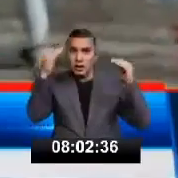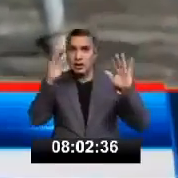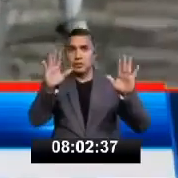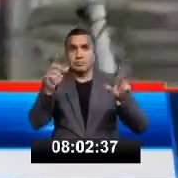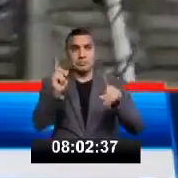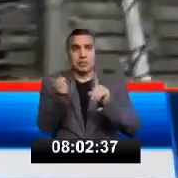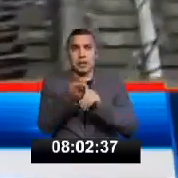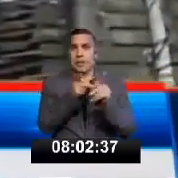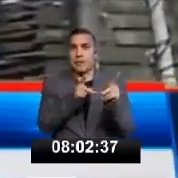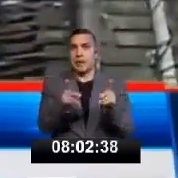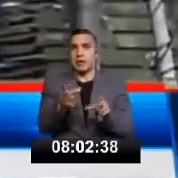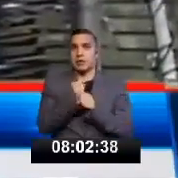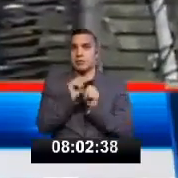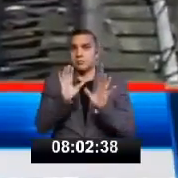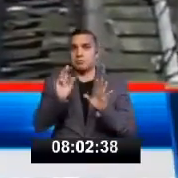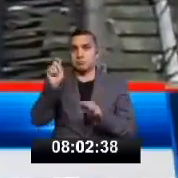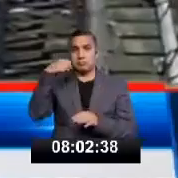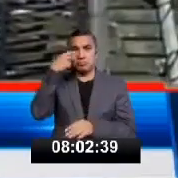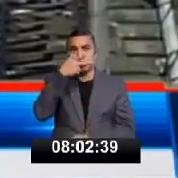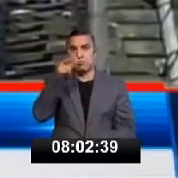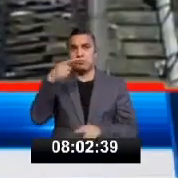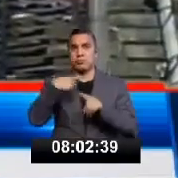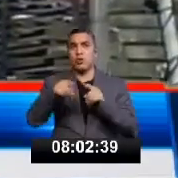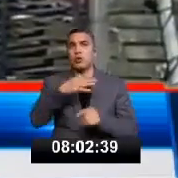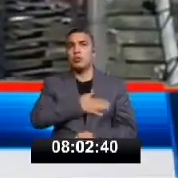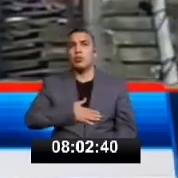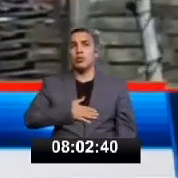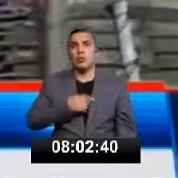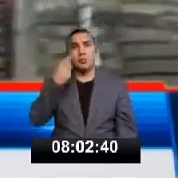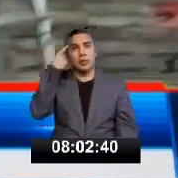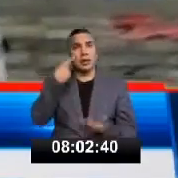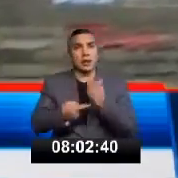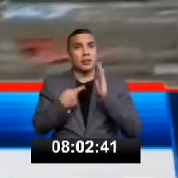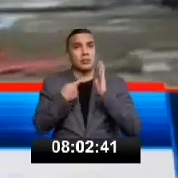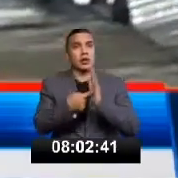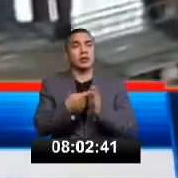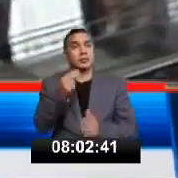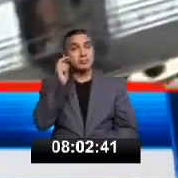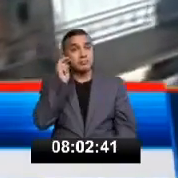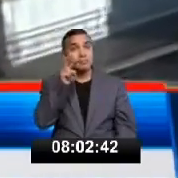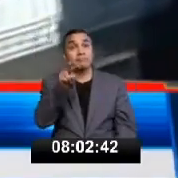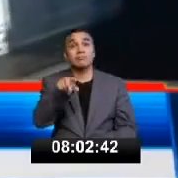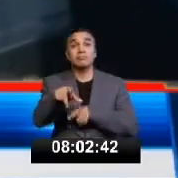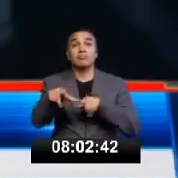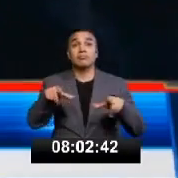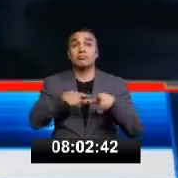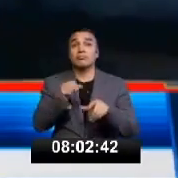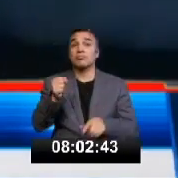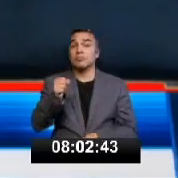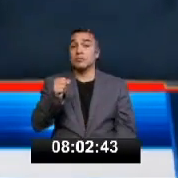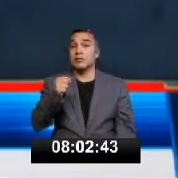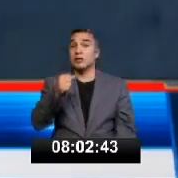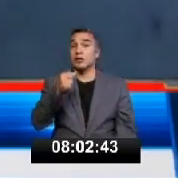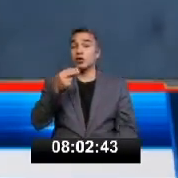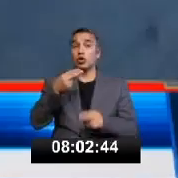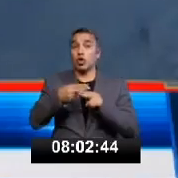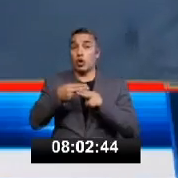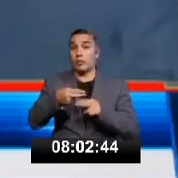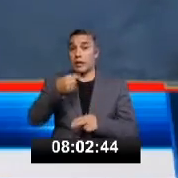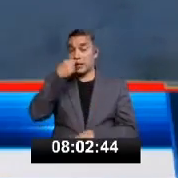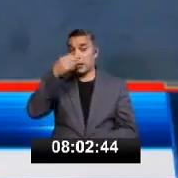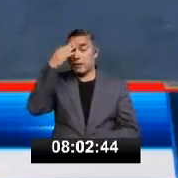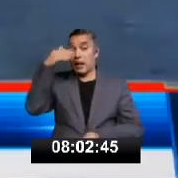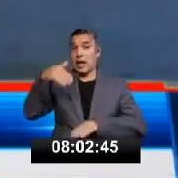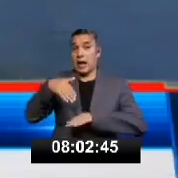las medidas de seguridad de nuestro camarógrafo, pero por favor, para evidenciar esto, miren, estamos en el sector de Santo Domingo, ahí en la